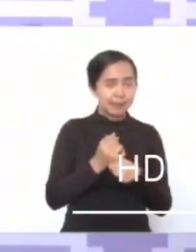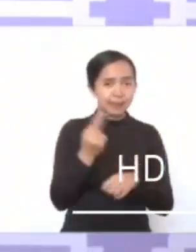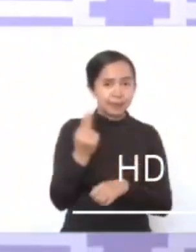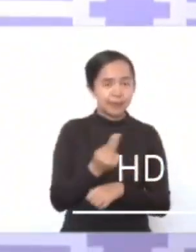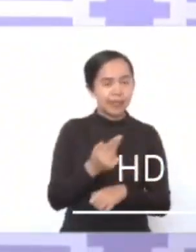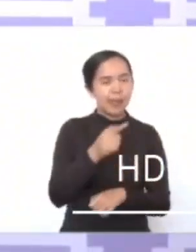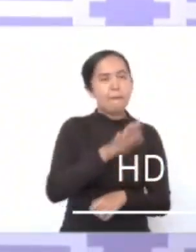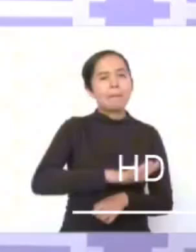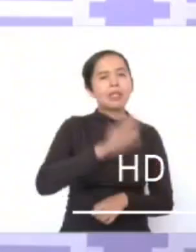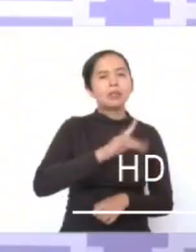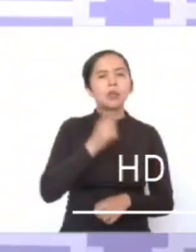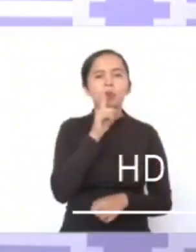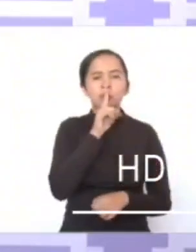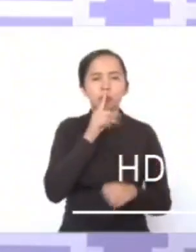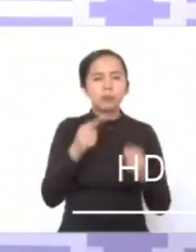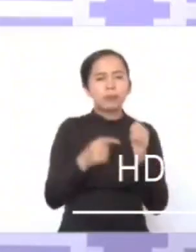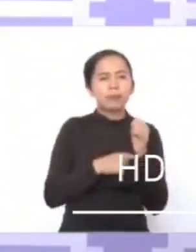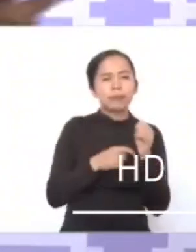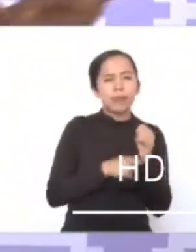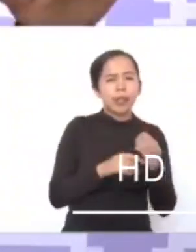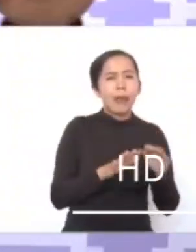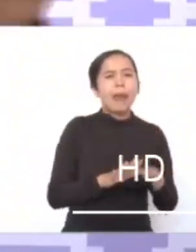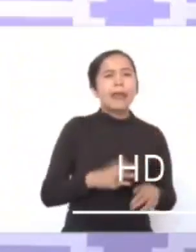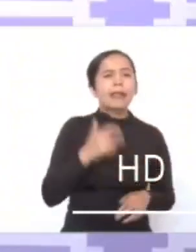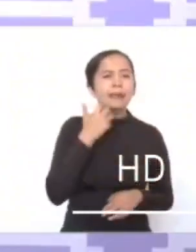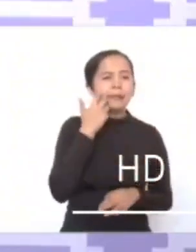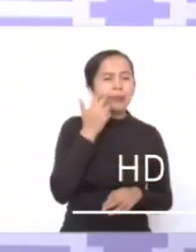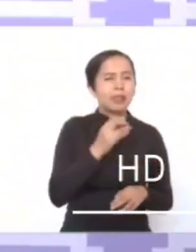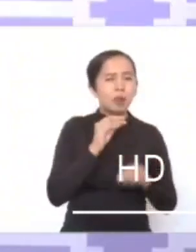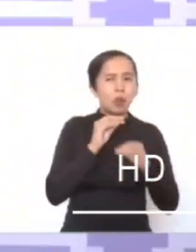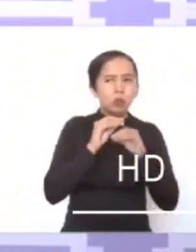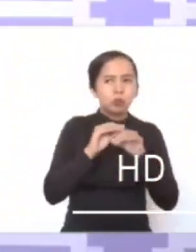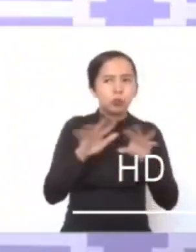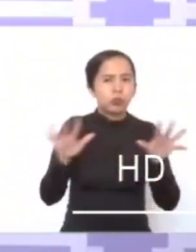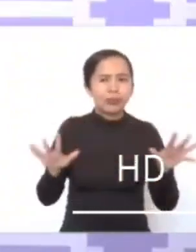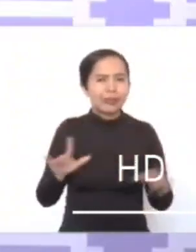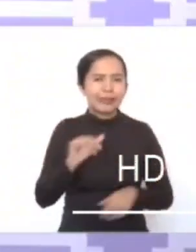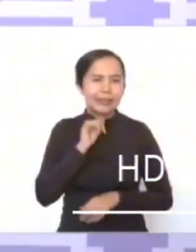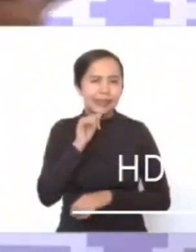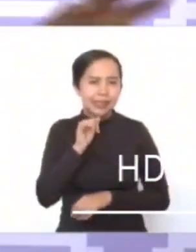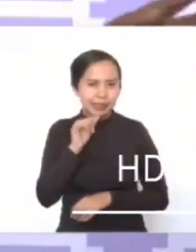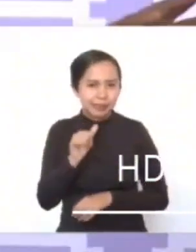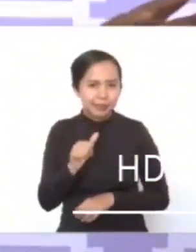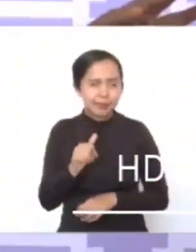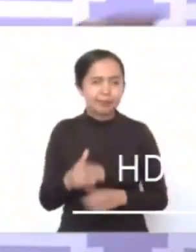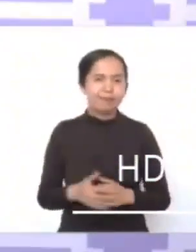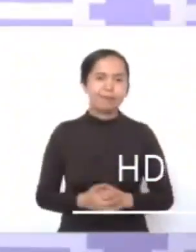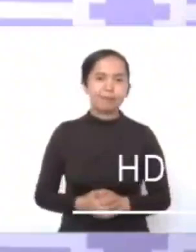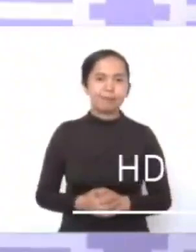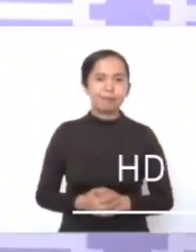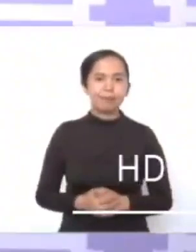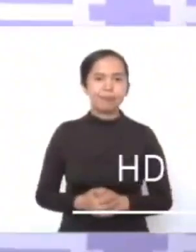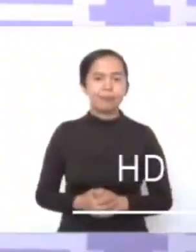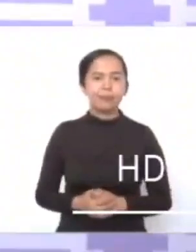lo ocultaron, trataron de sepultar el hecho y no pasaba nada.